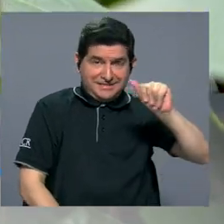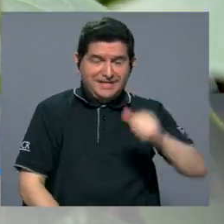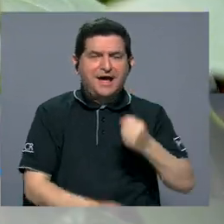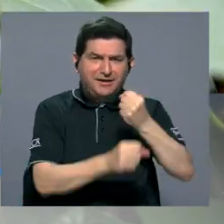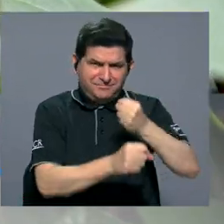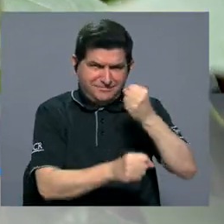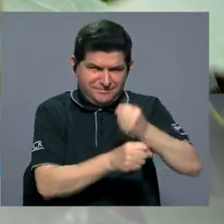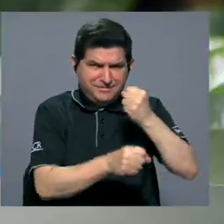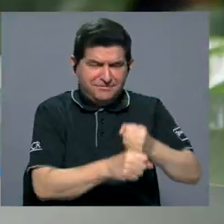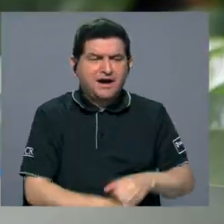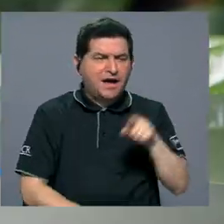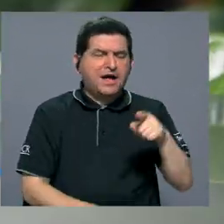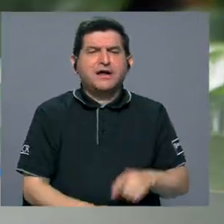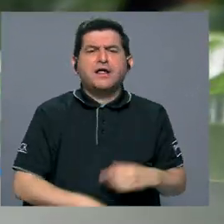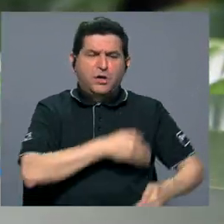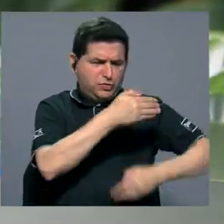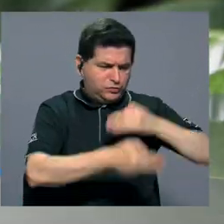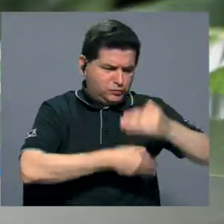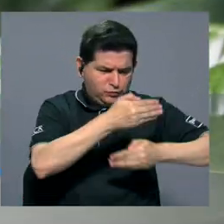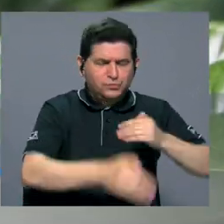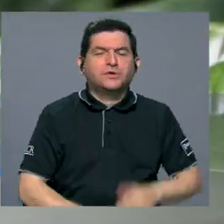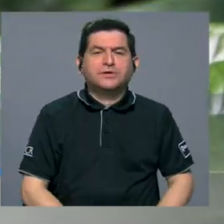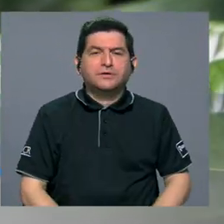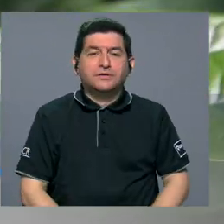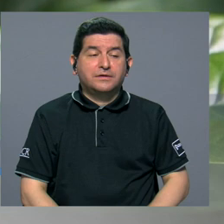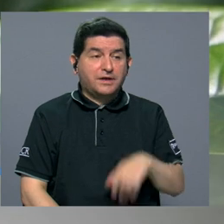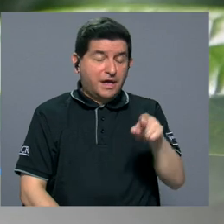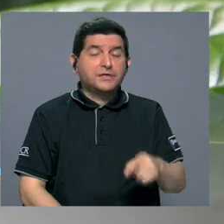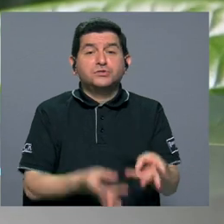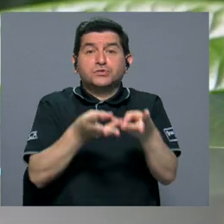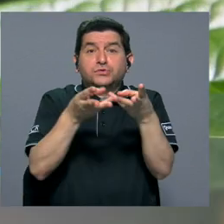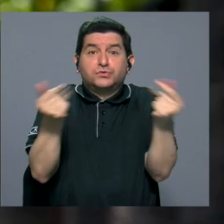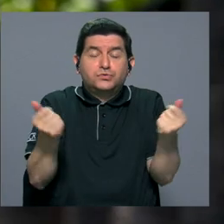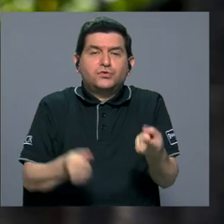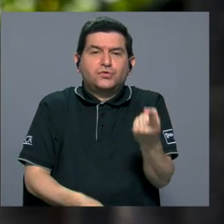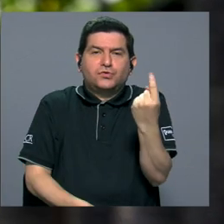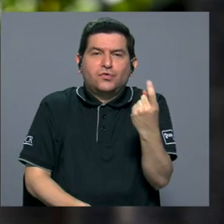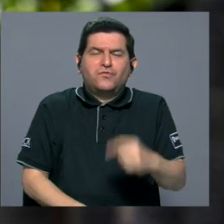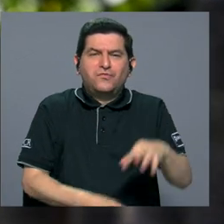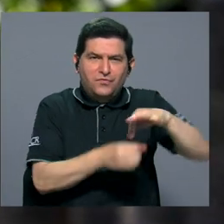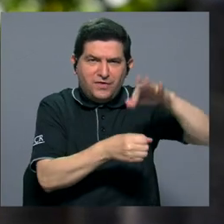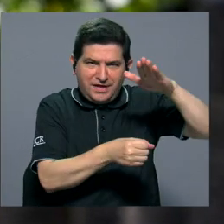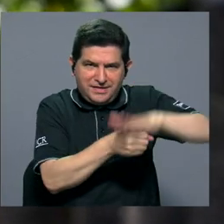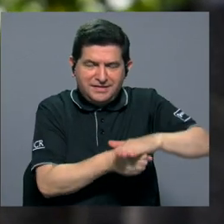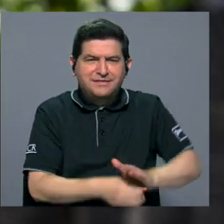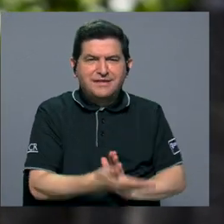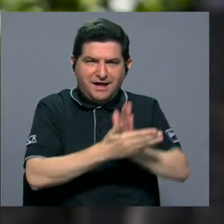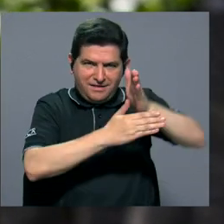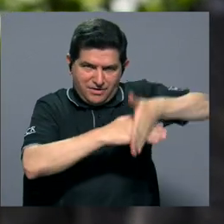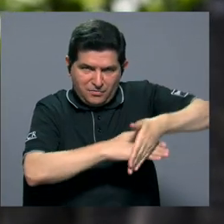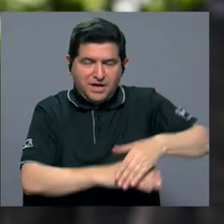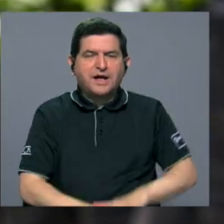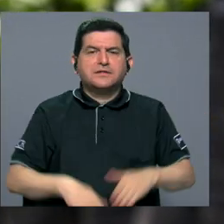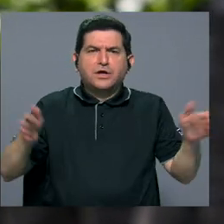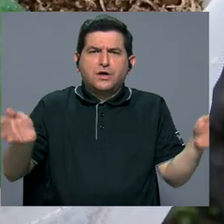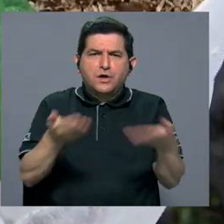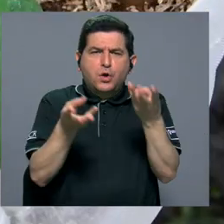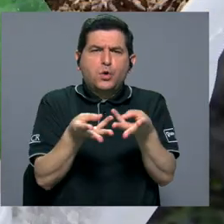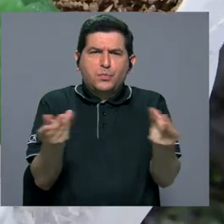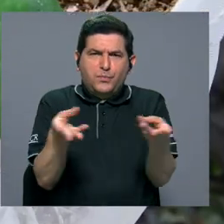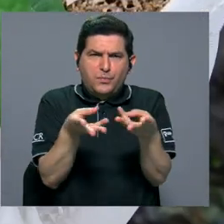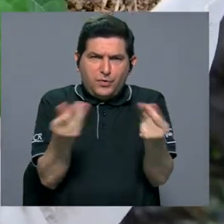viene trabajando en este protocolo, pues esto viene a solventar la falta de semilla de aguacate y a impulsar